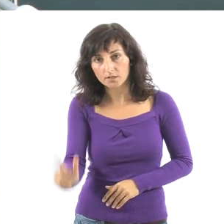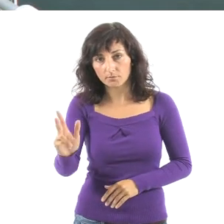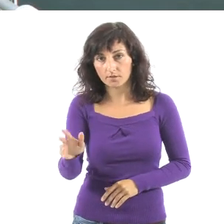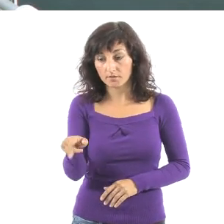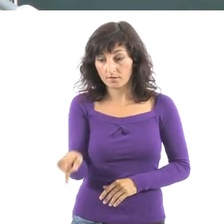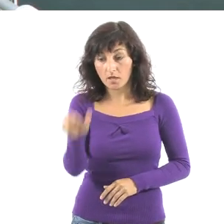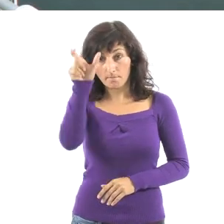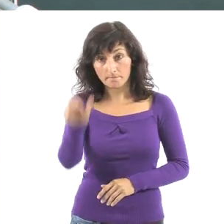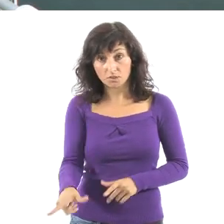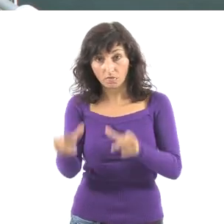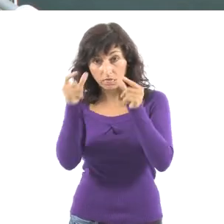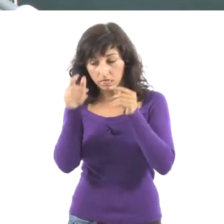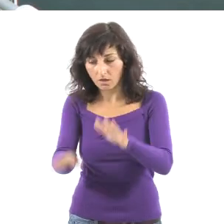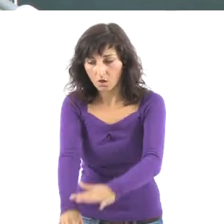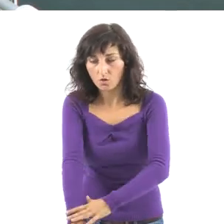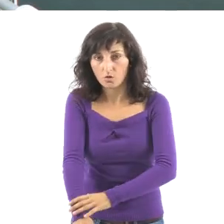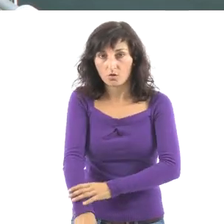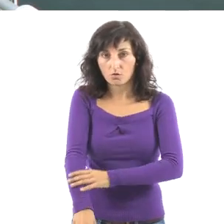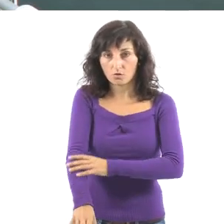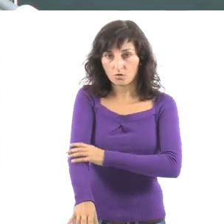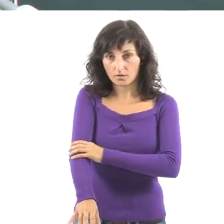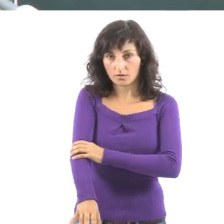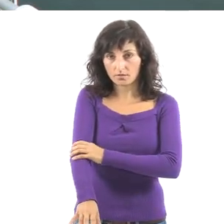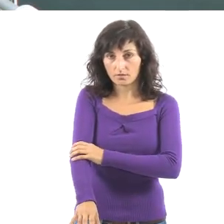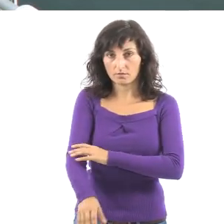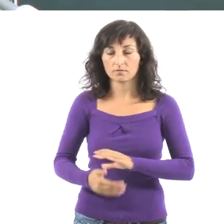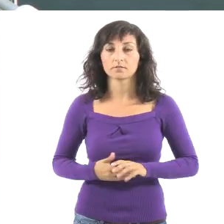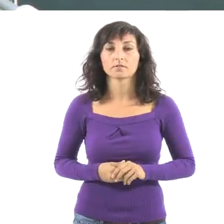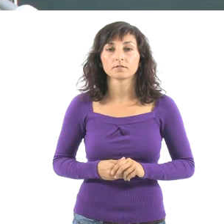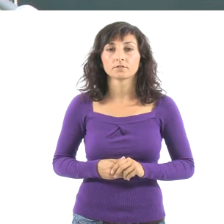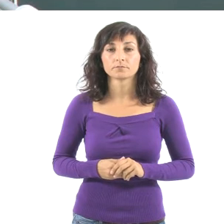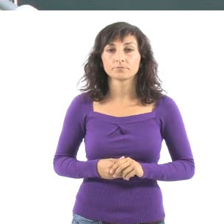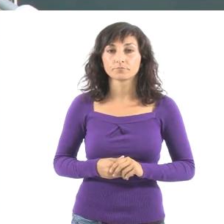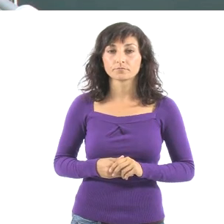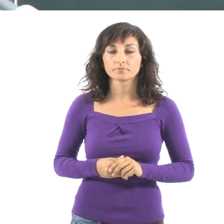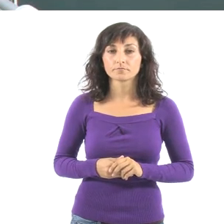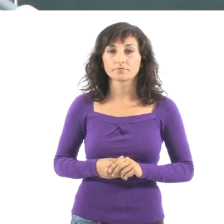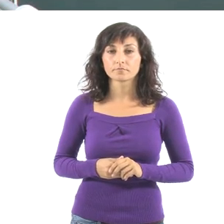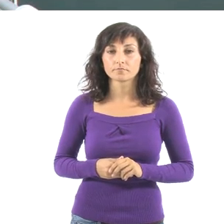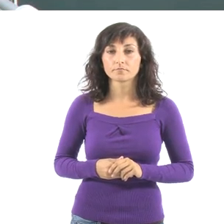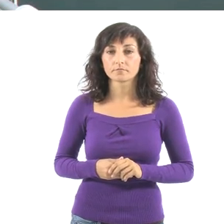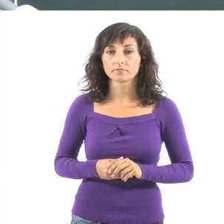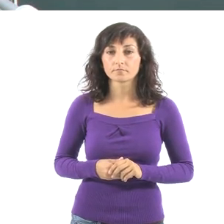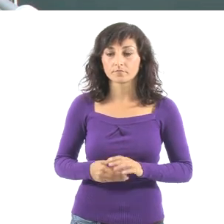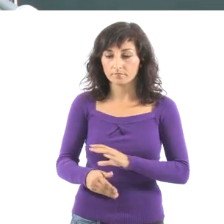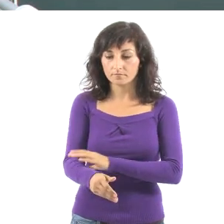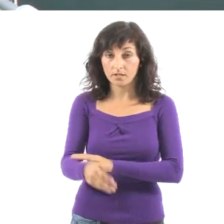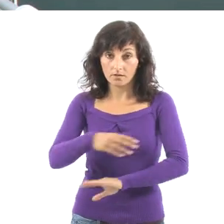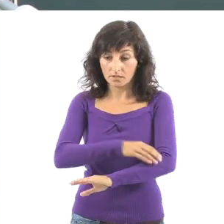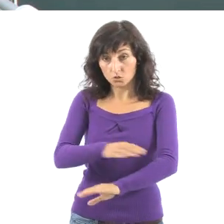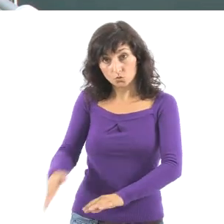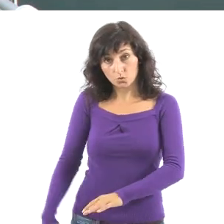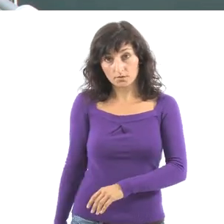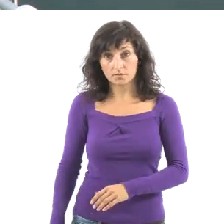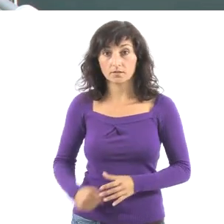guía, en ese instante suelta la mano que inicialmente tenía sujeta a dicho guía